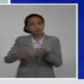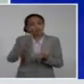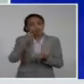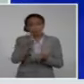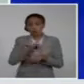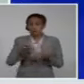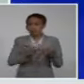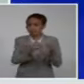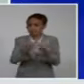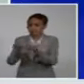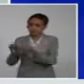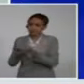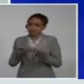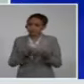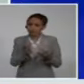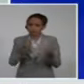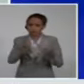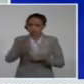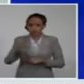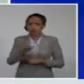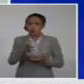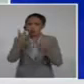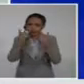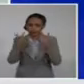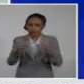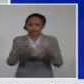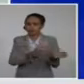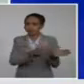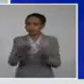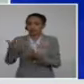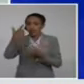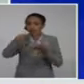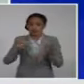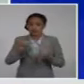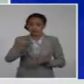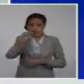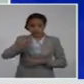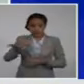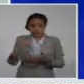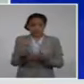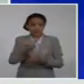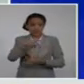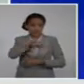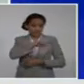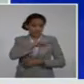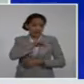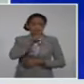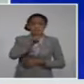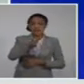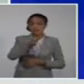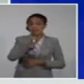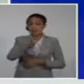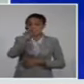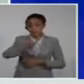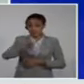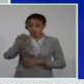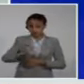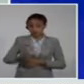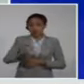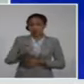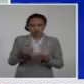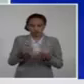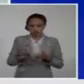importante. Artemisa, con 3 casos más en el día de ayer, diagnostica 23 personas